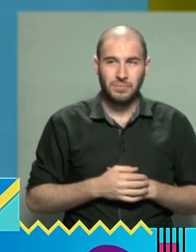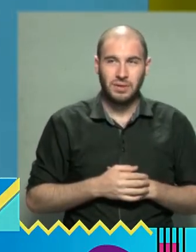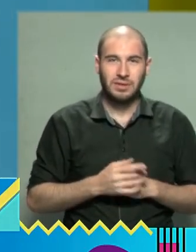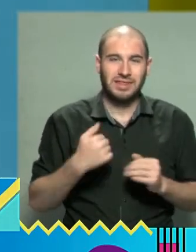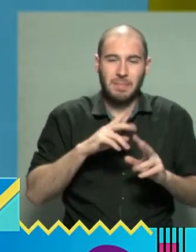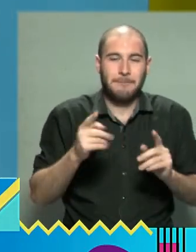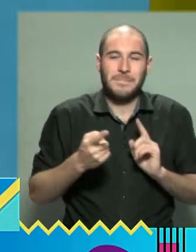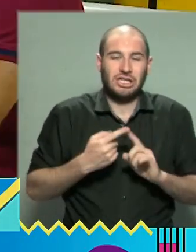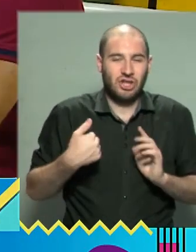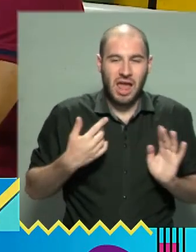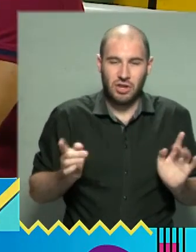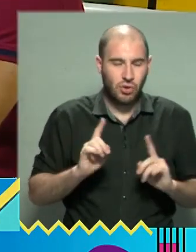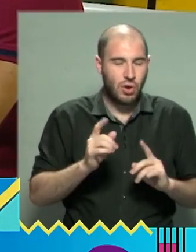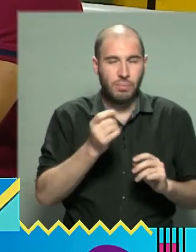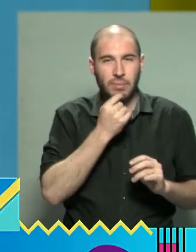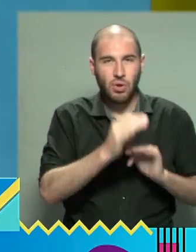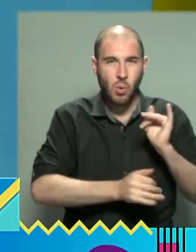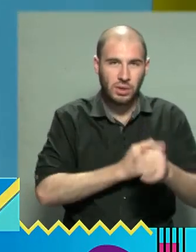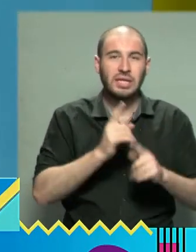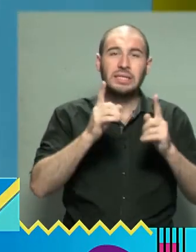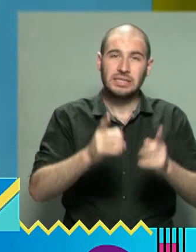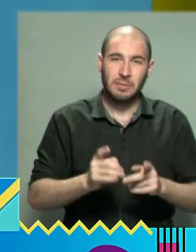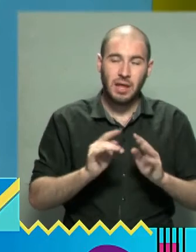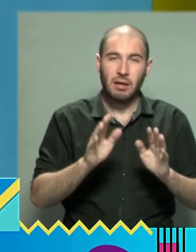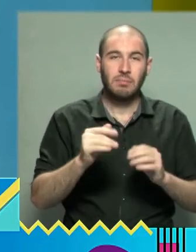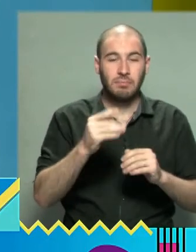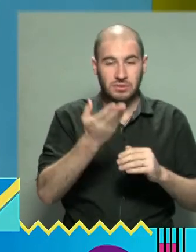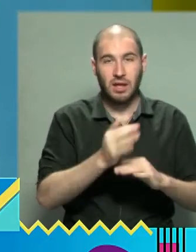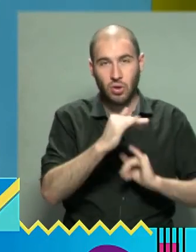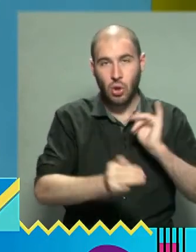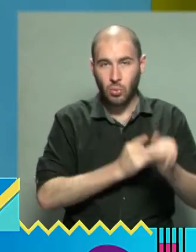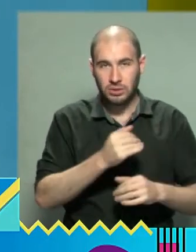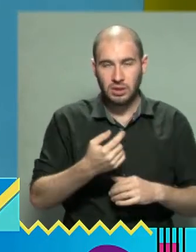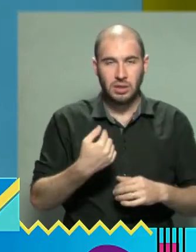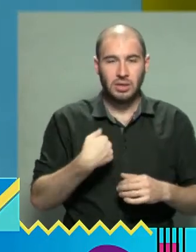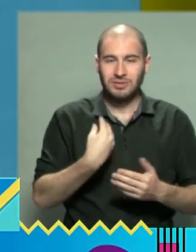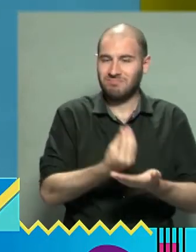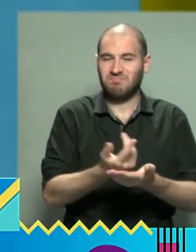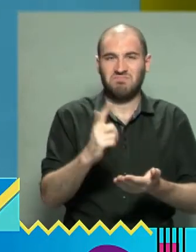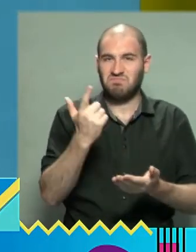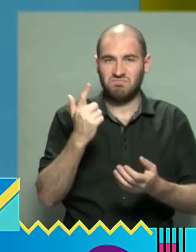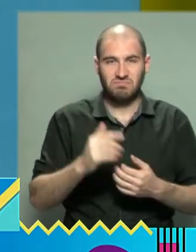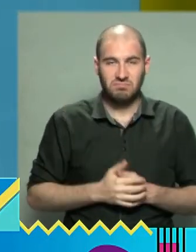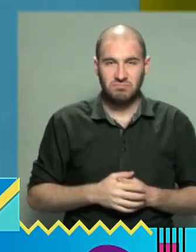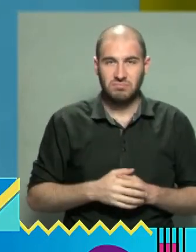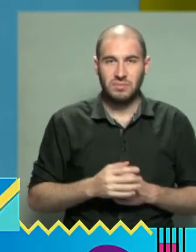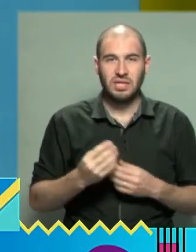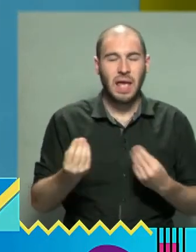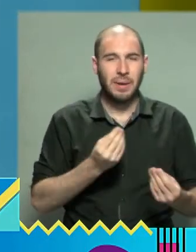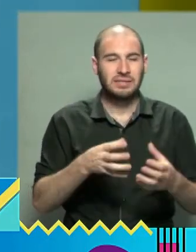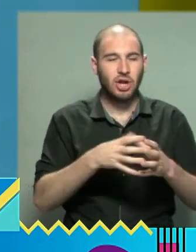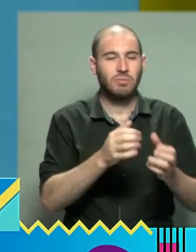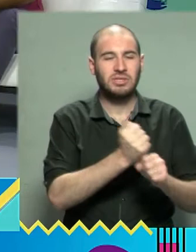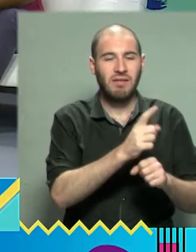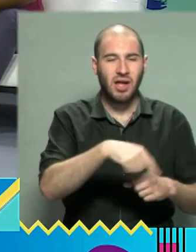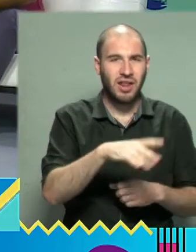cuestión mía, personal, sino de decir, bueno, también se puede llegar a escuchar esta voz, ¿no? De decir, bueno, yo no me siento representado, ¿y qué pasa con esos trabajadores?